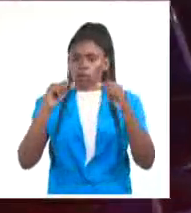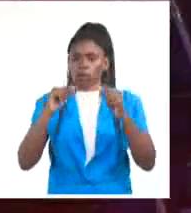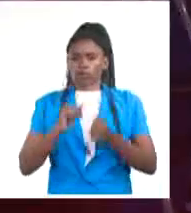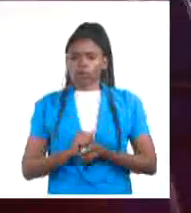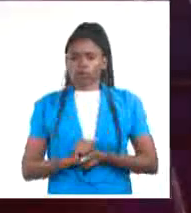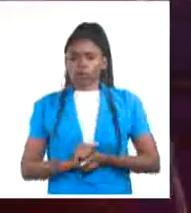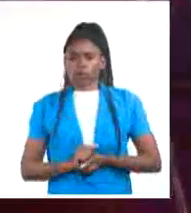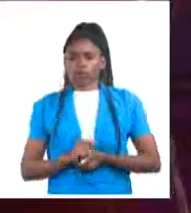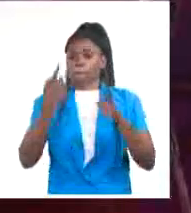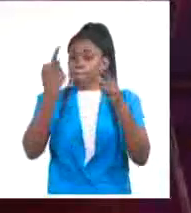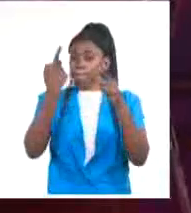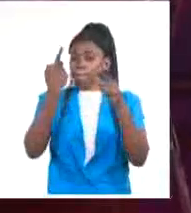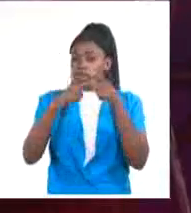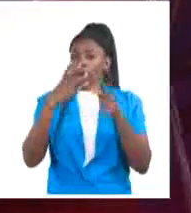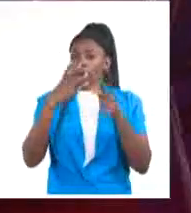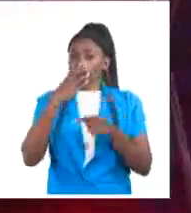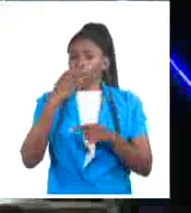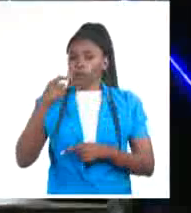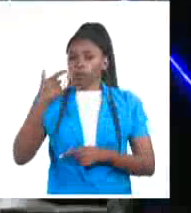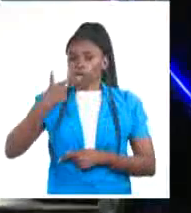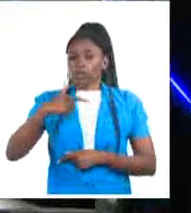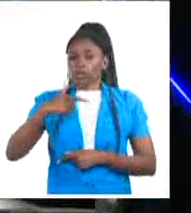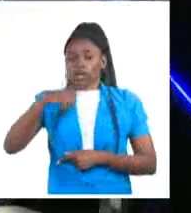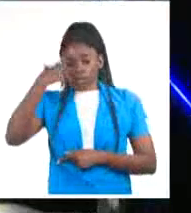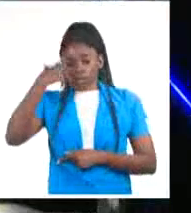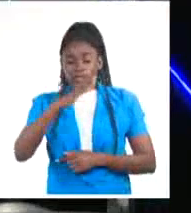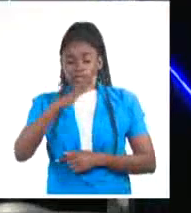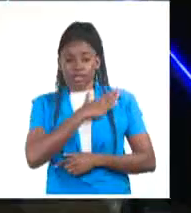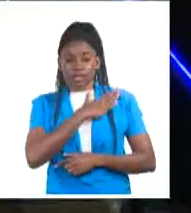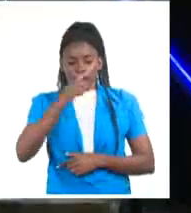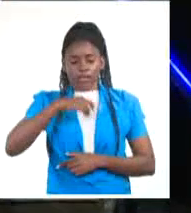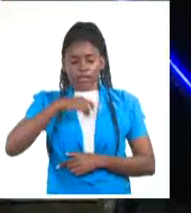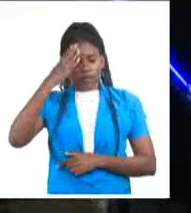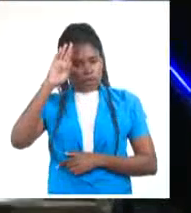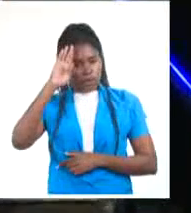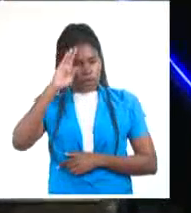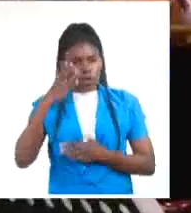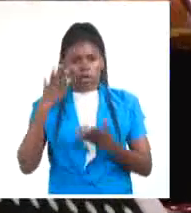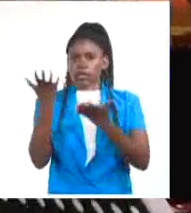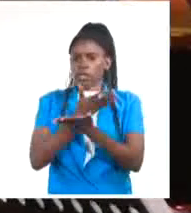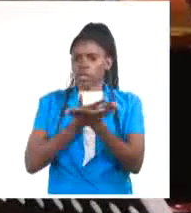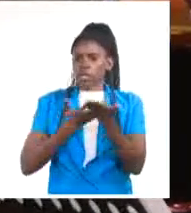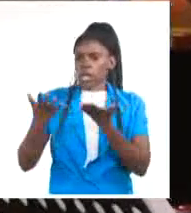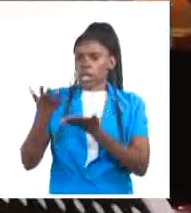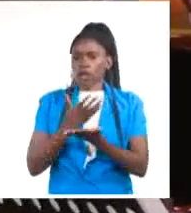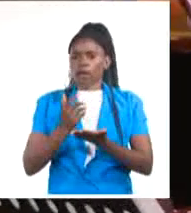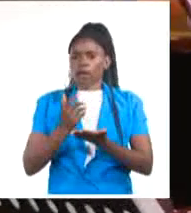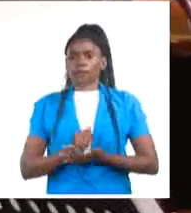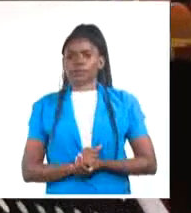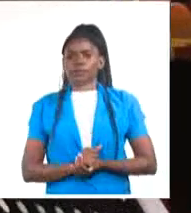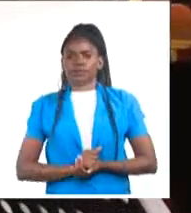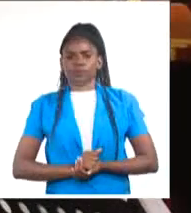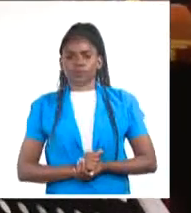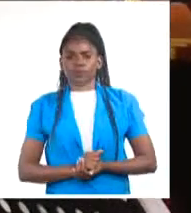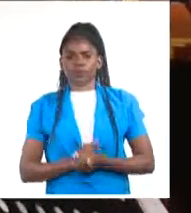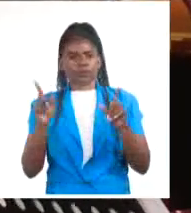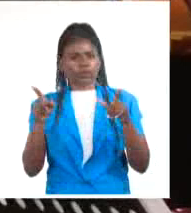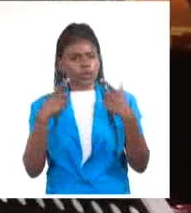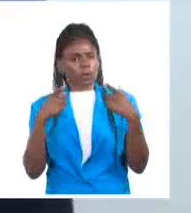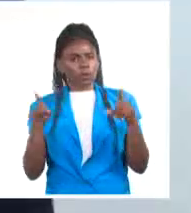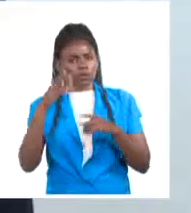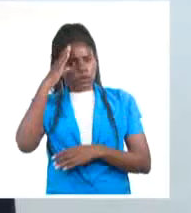singulares del jazz en el país, al concebirse como una fusión entre la tradición asiática y los ritmos cubanos y